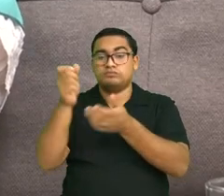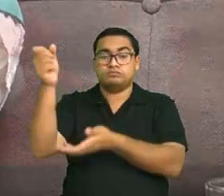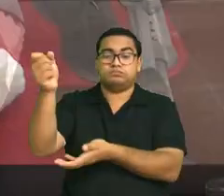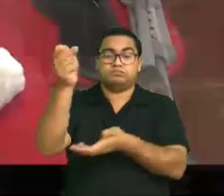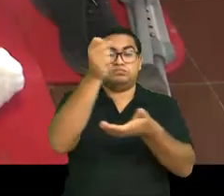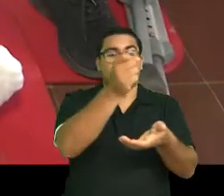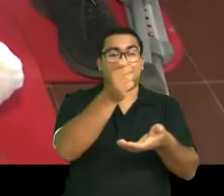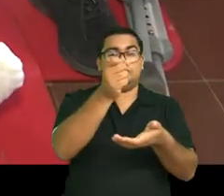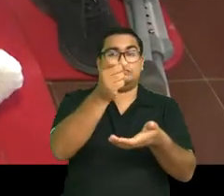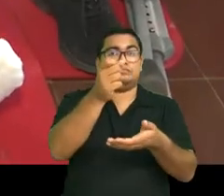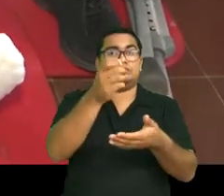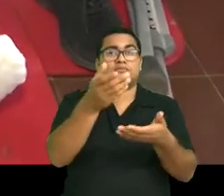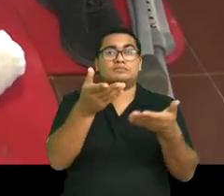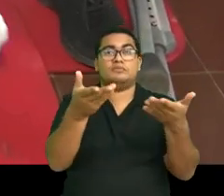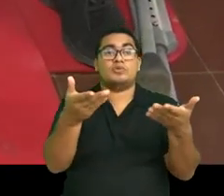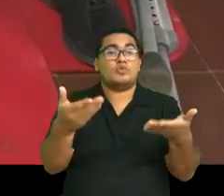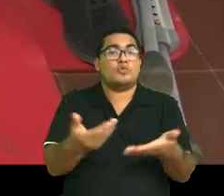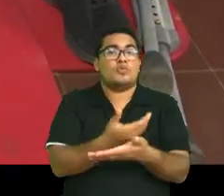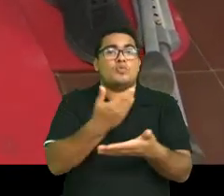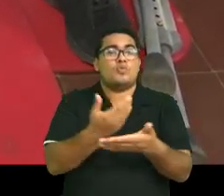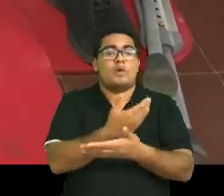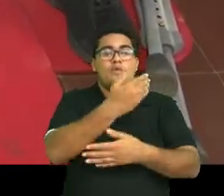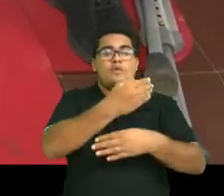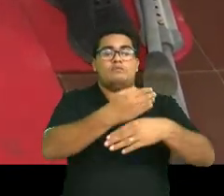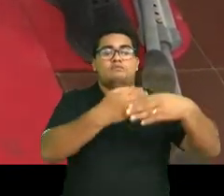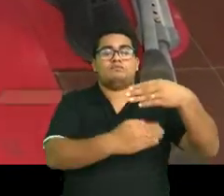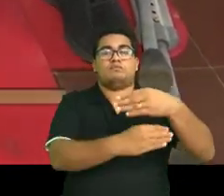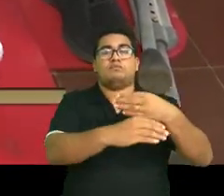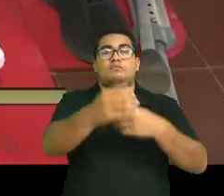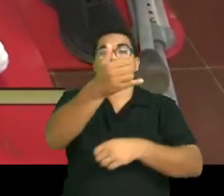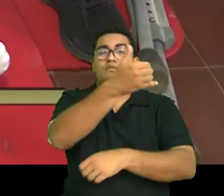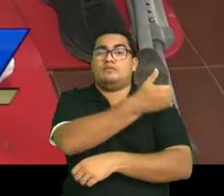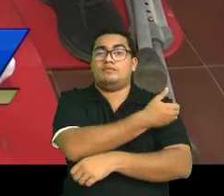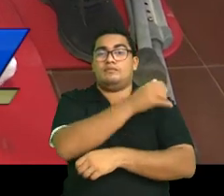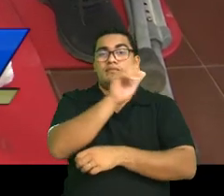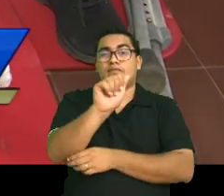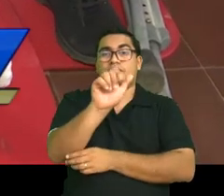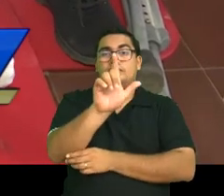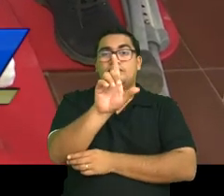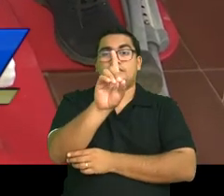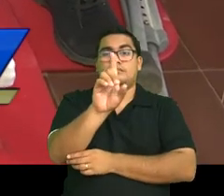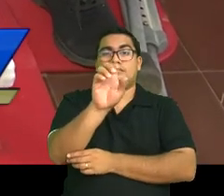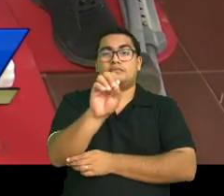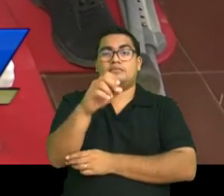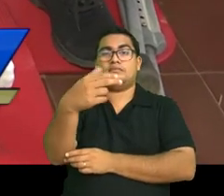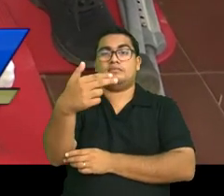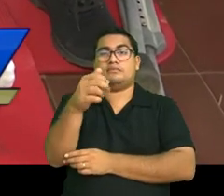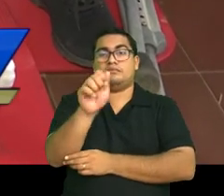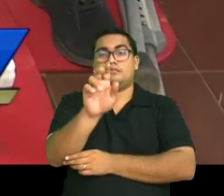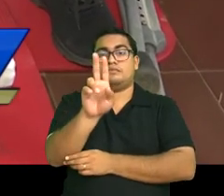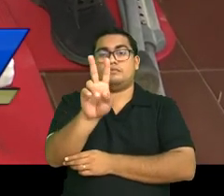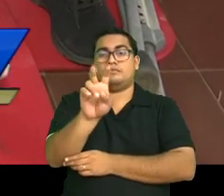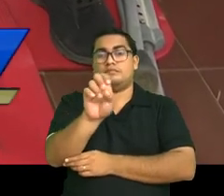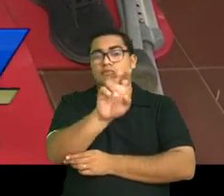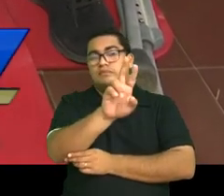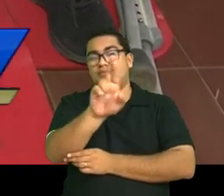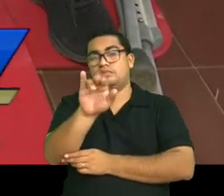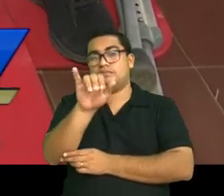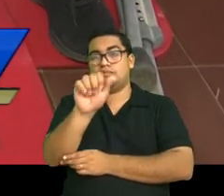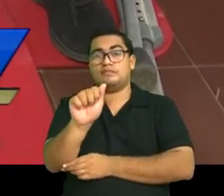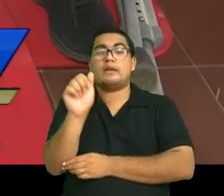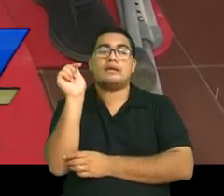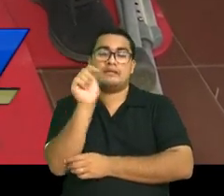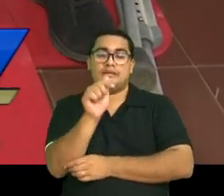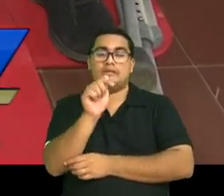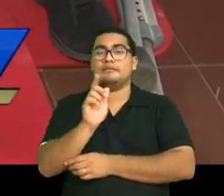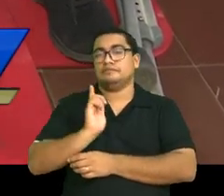para prácticamente hacer un hospital nuevo. ¿Verdad? Es un hospital nuevo, digamos, de donde va a